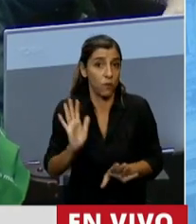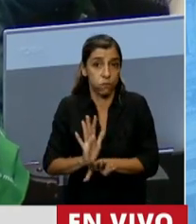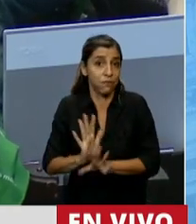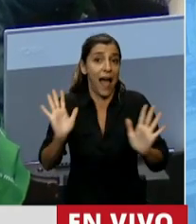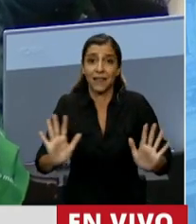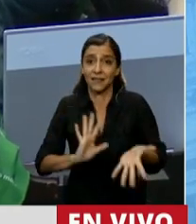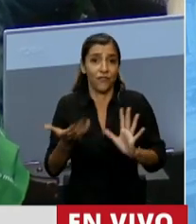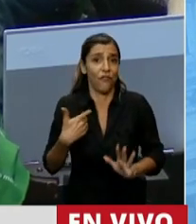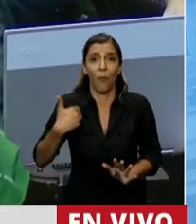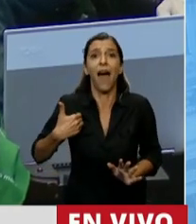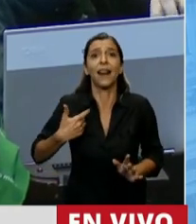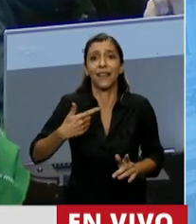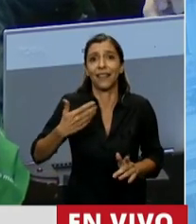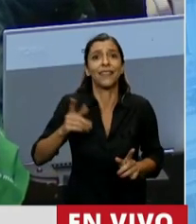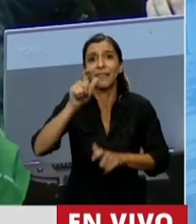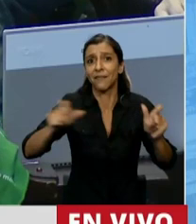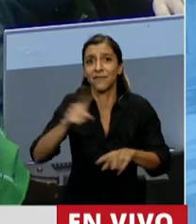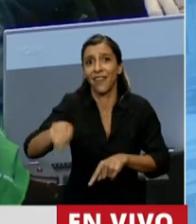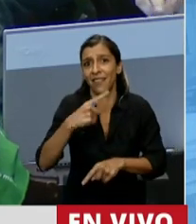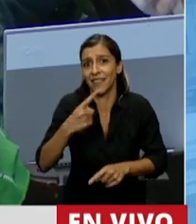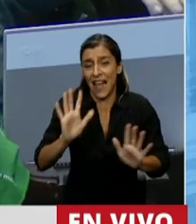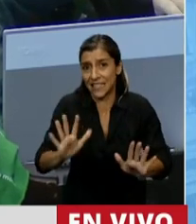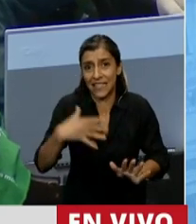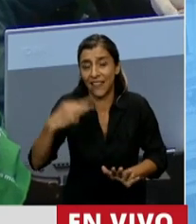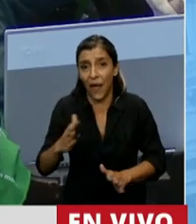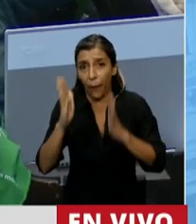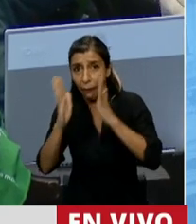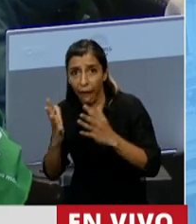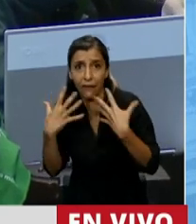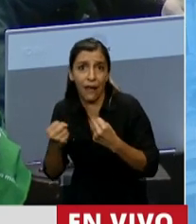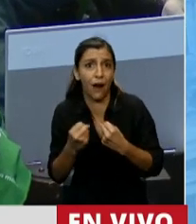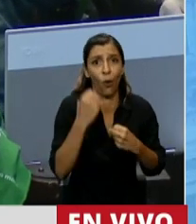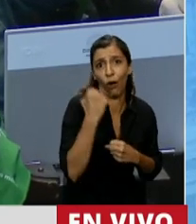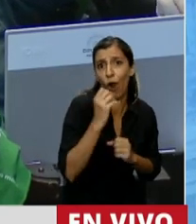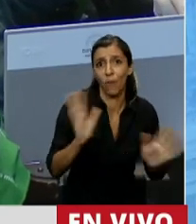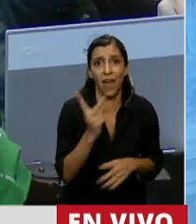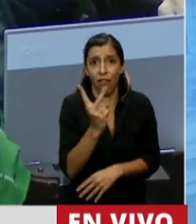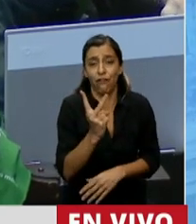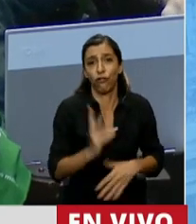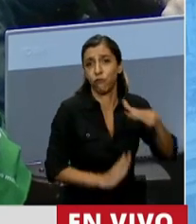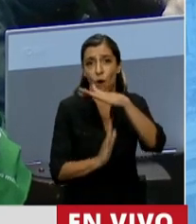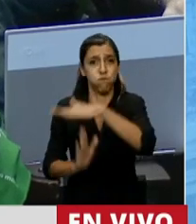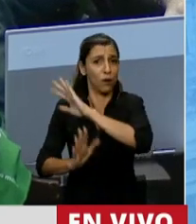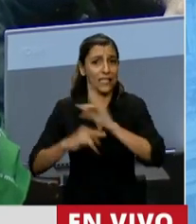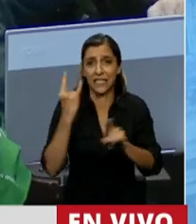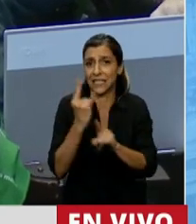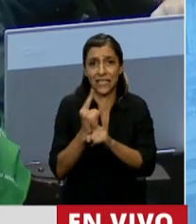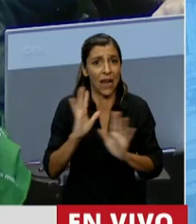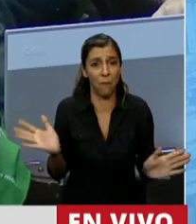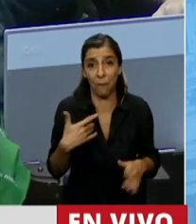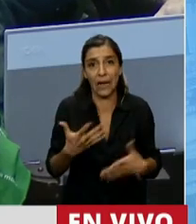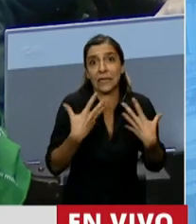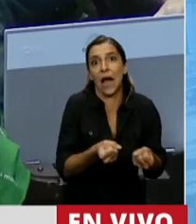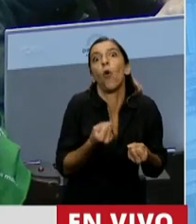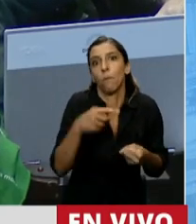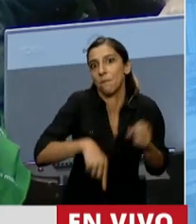cualquier argentino que uno se cruza cuando uno conversa son las dos prioridades la salud producto de la pandemia y la